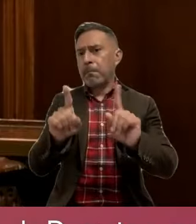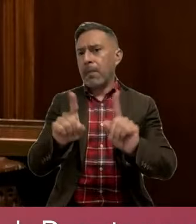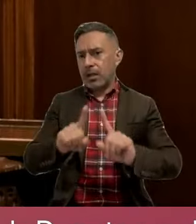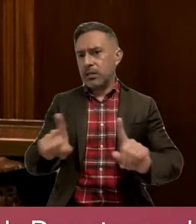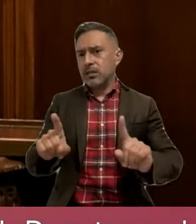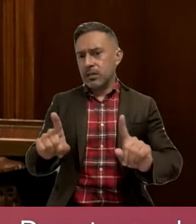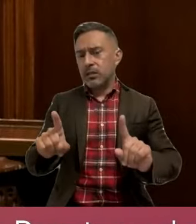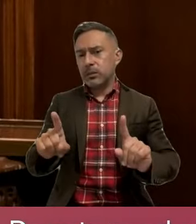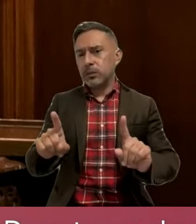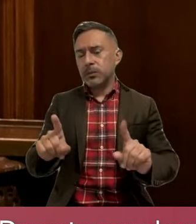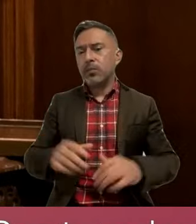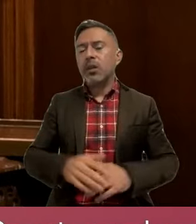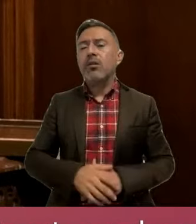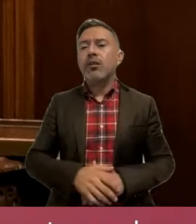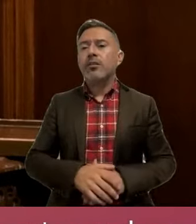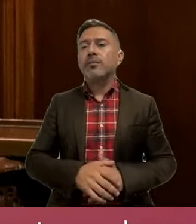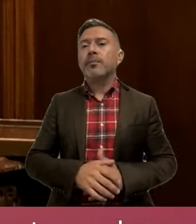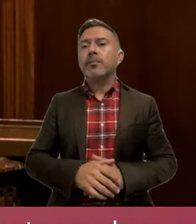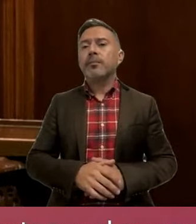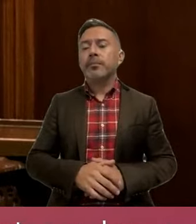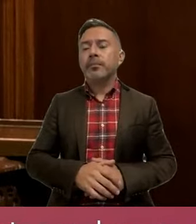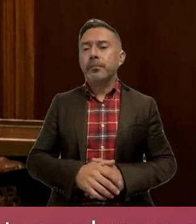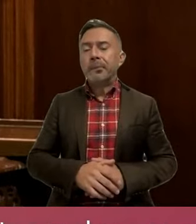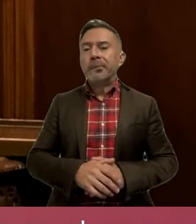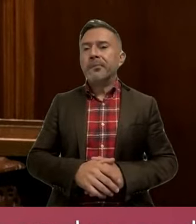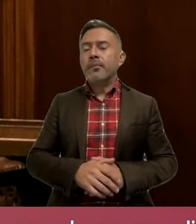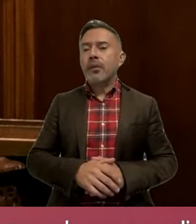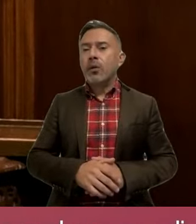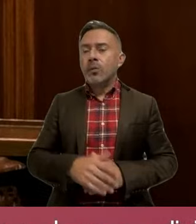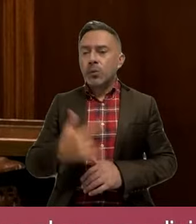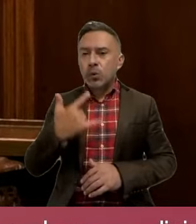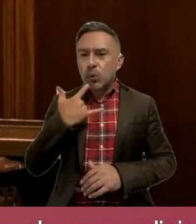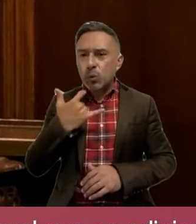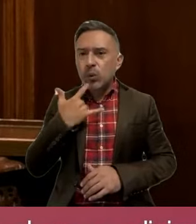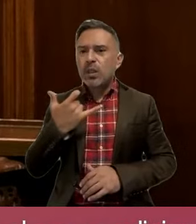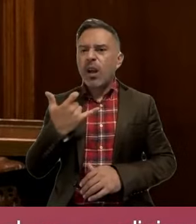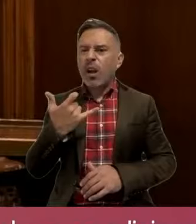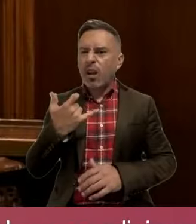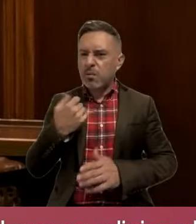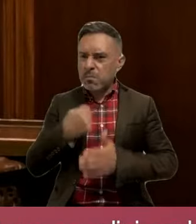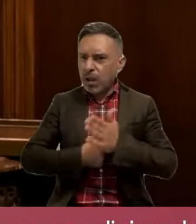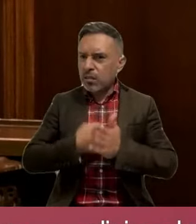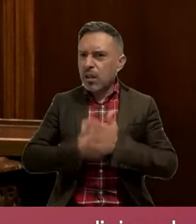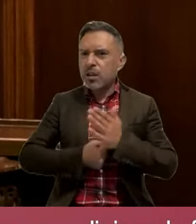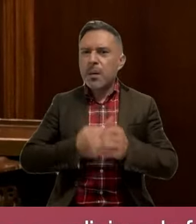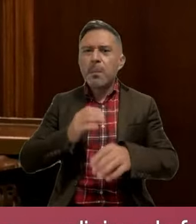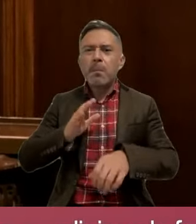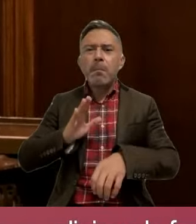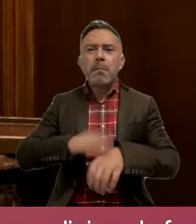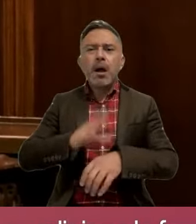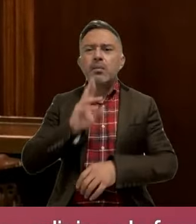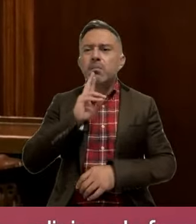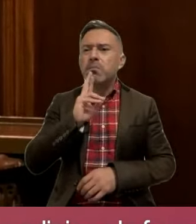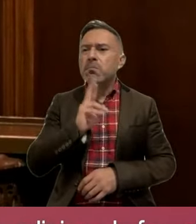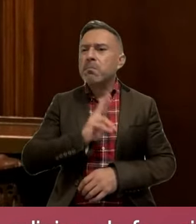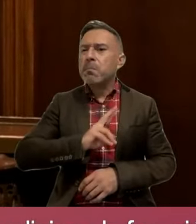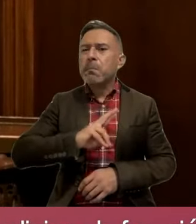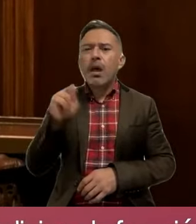Y no hay mejor batalla o pelea que se gane